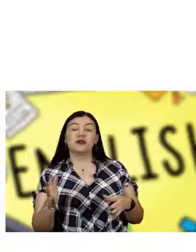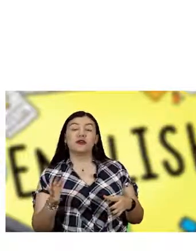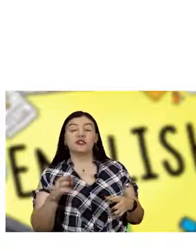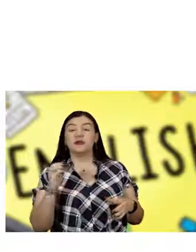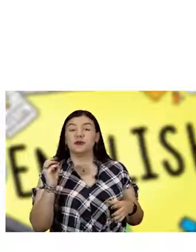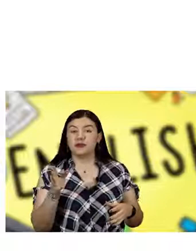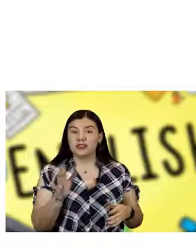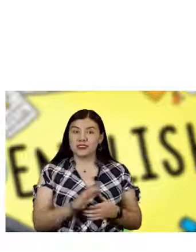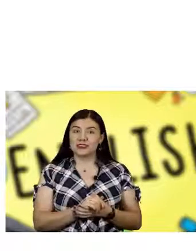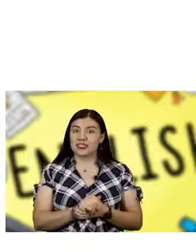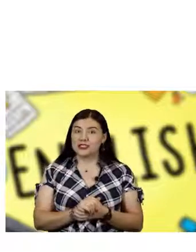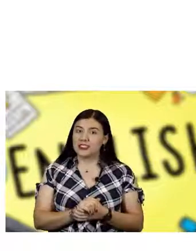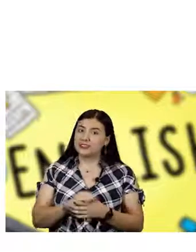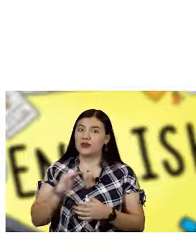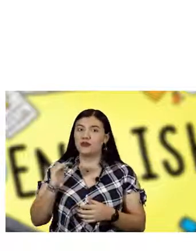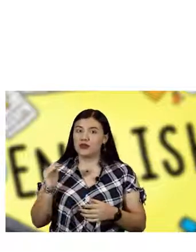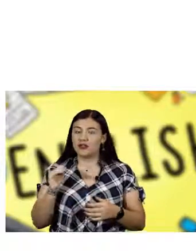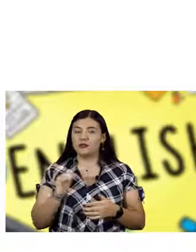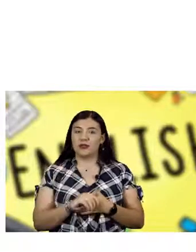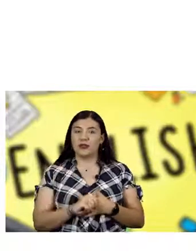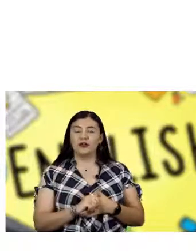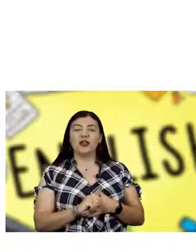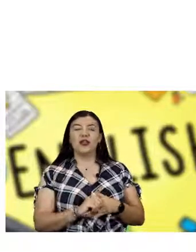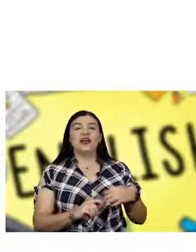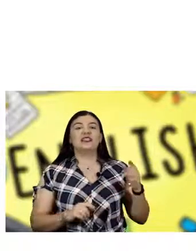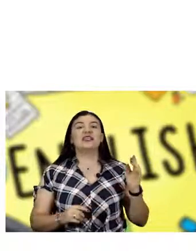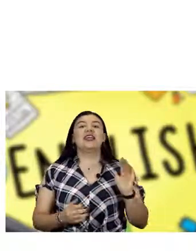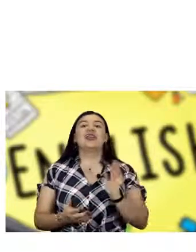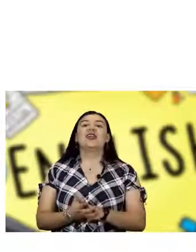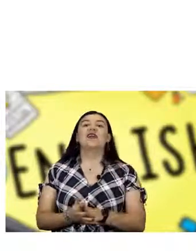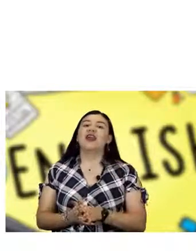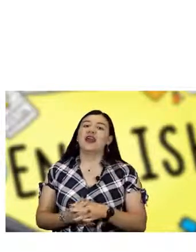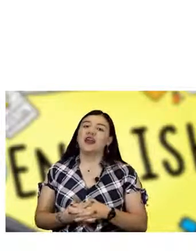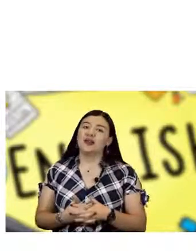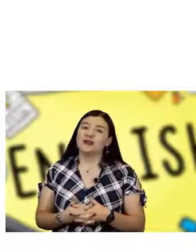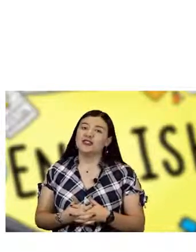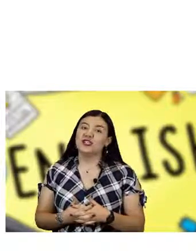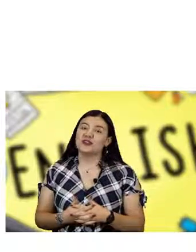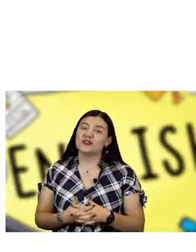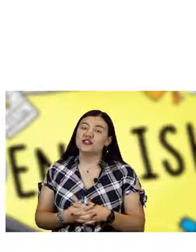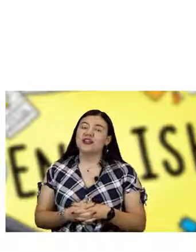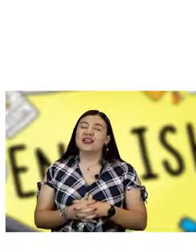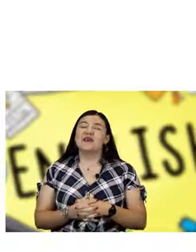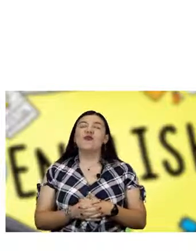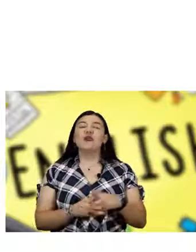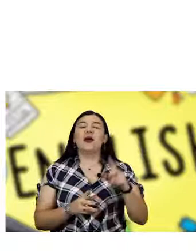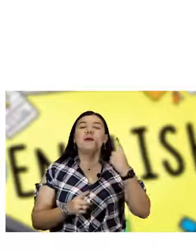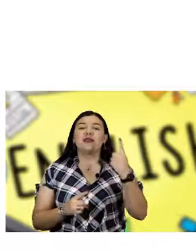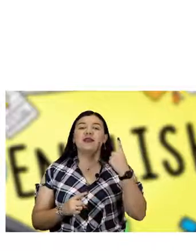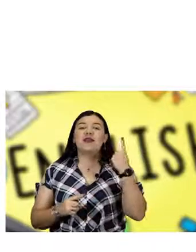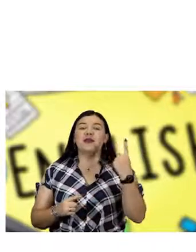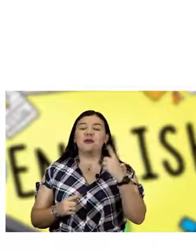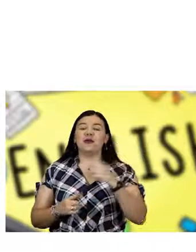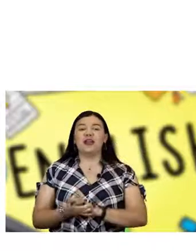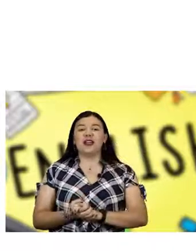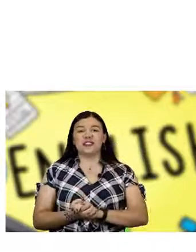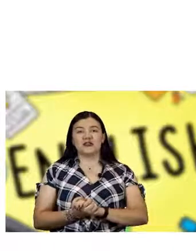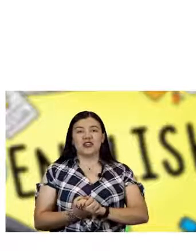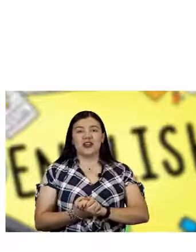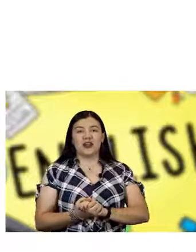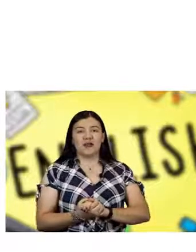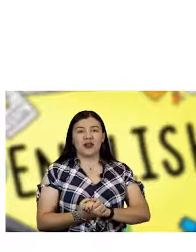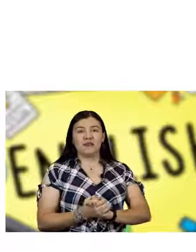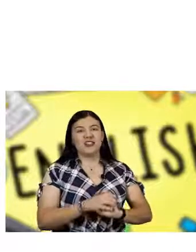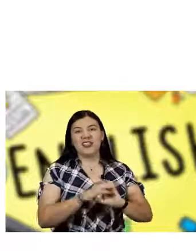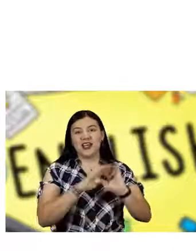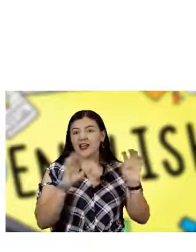repaso a todos si de pronto ustedes están allí, están en un grado superior. Así que quiero leerlos, chicos. Una parte del cuerpo en inglés que